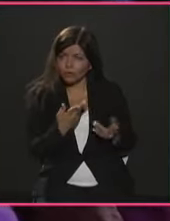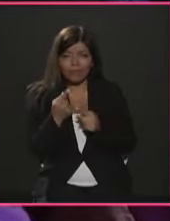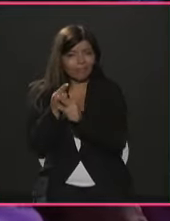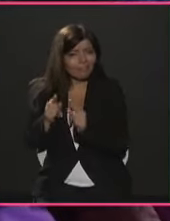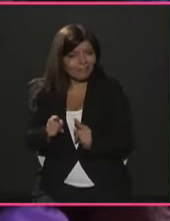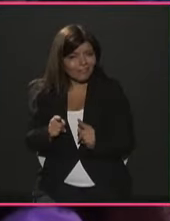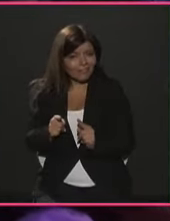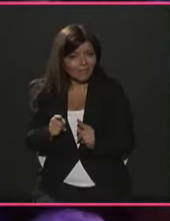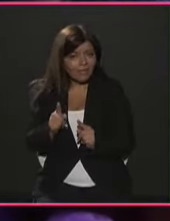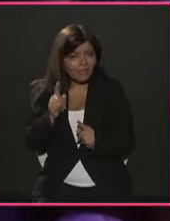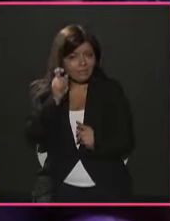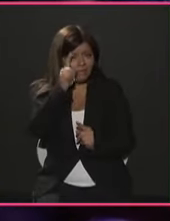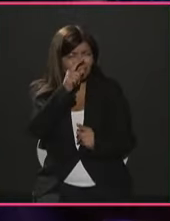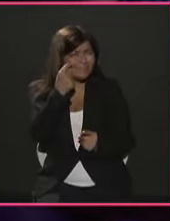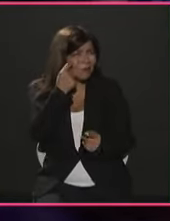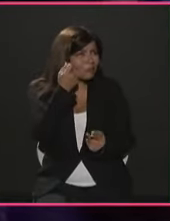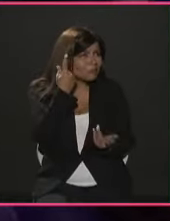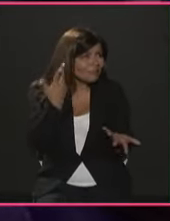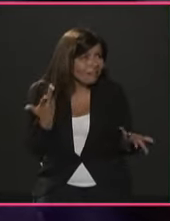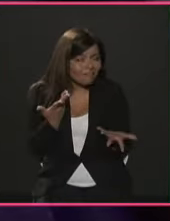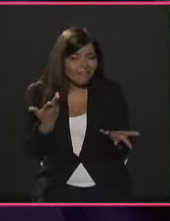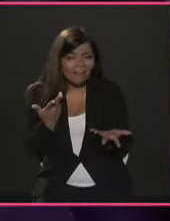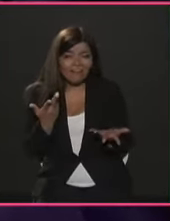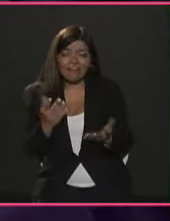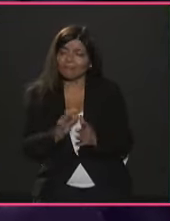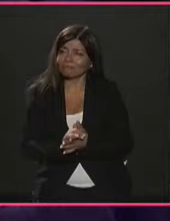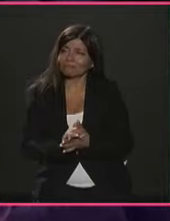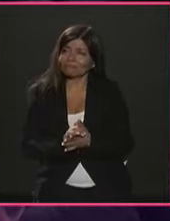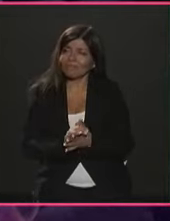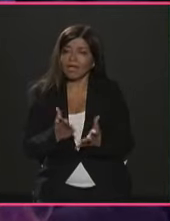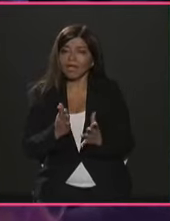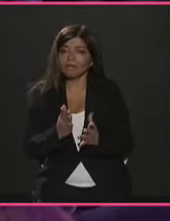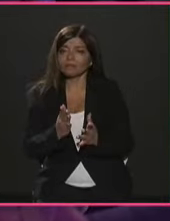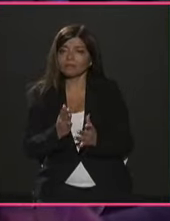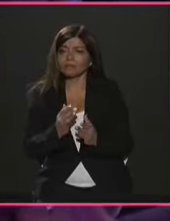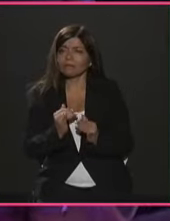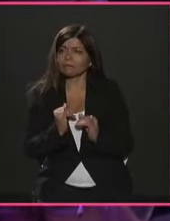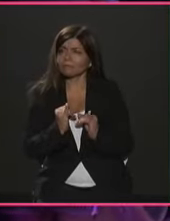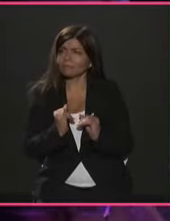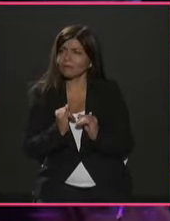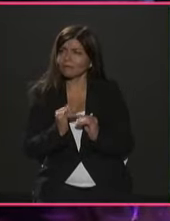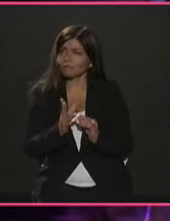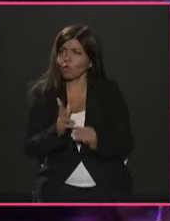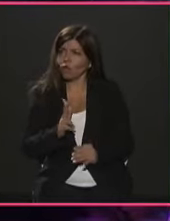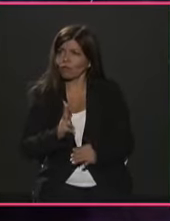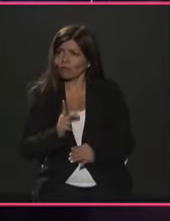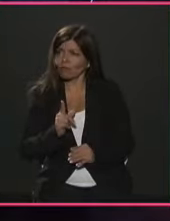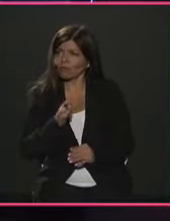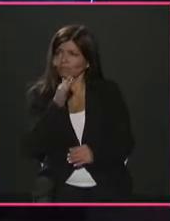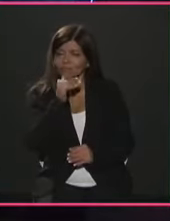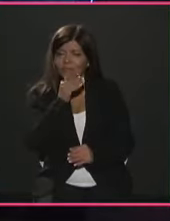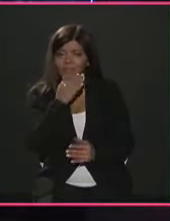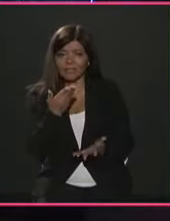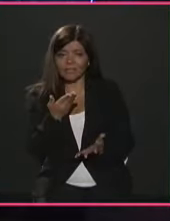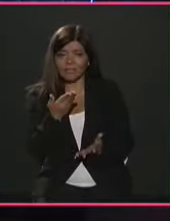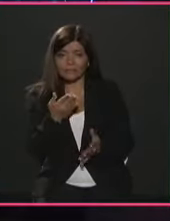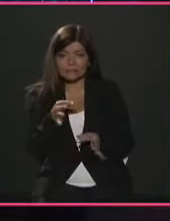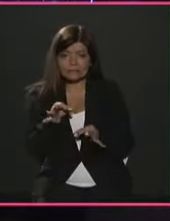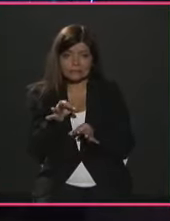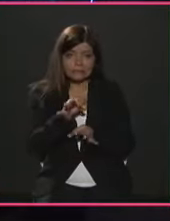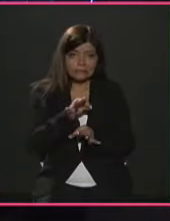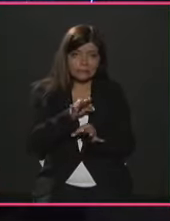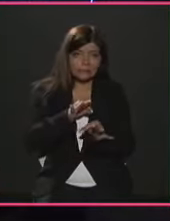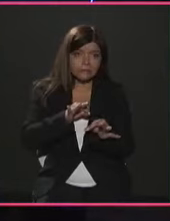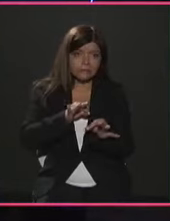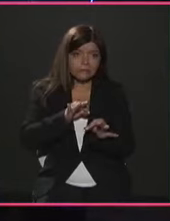ser difícil de entender empieza a ser incluso informal empieza a ser un verdadero arabesco